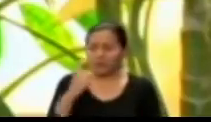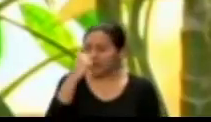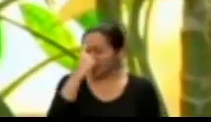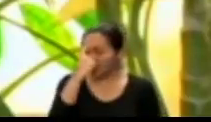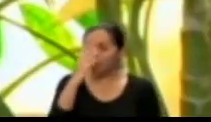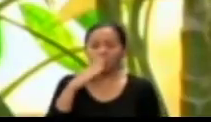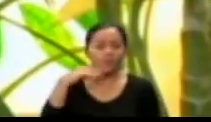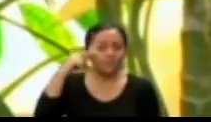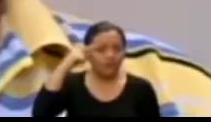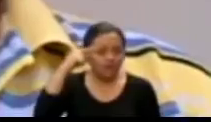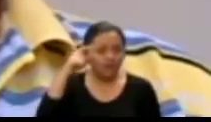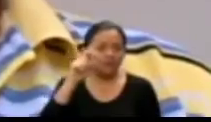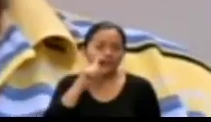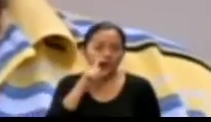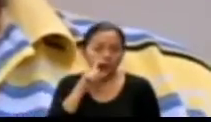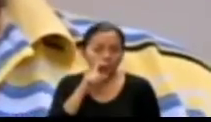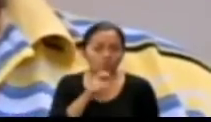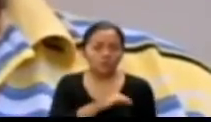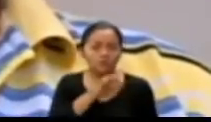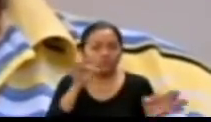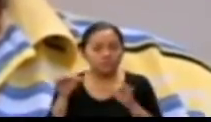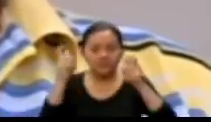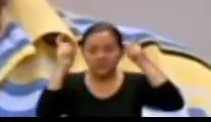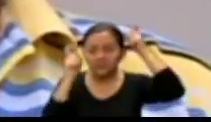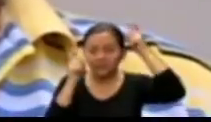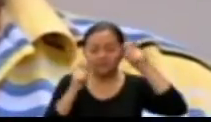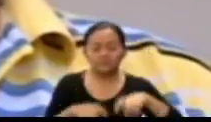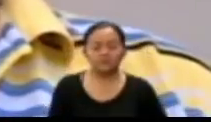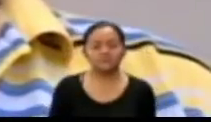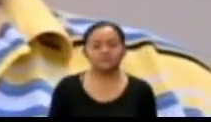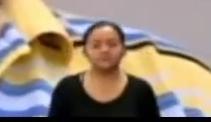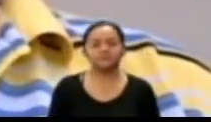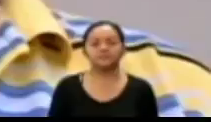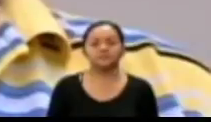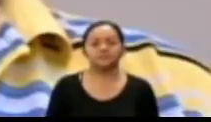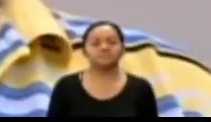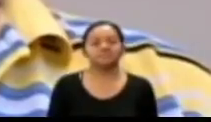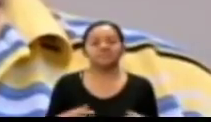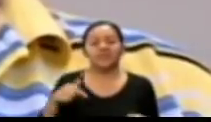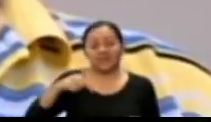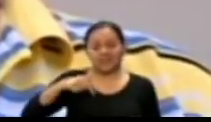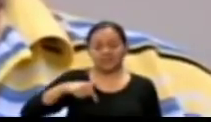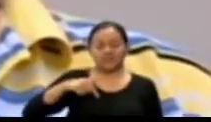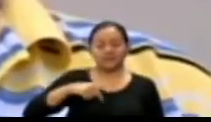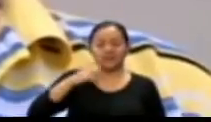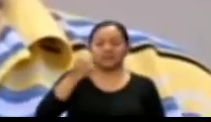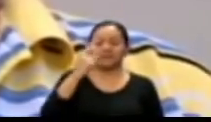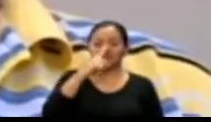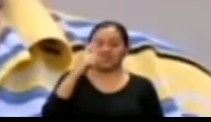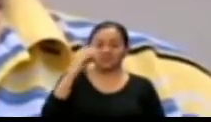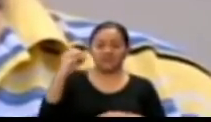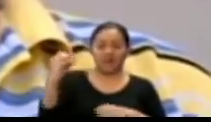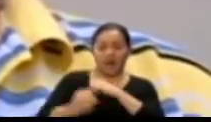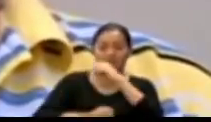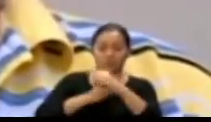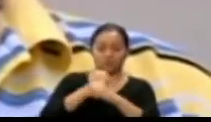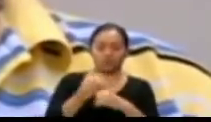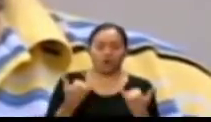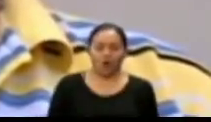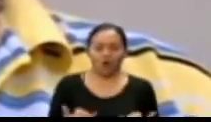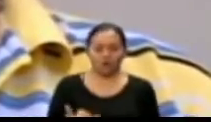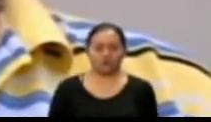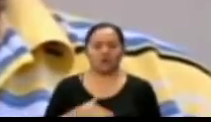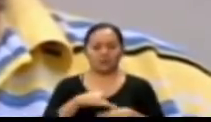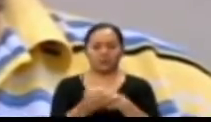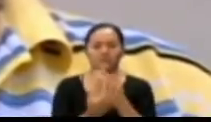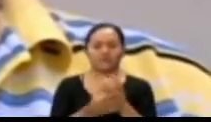Rafael Correa, como el de Nicolás Maduro, que sucedió al gobierno de presidente Chávez? Yo creo que este es el siglo de América Latina. Estoy convencido de eso, de que este es nuestro